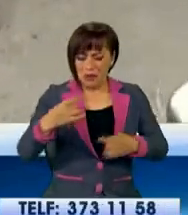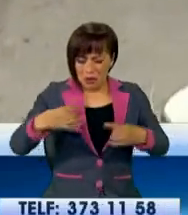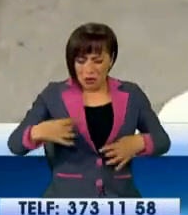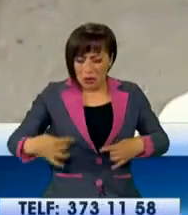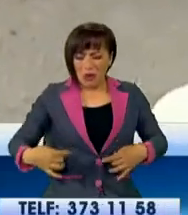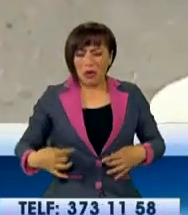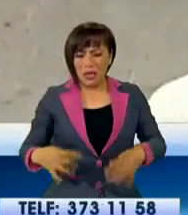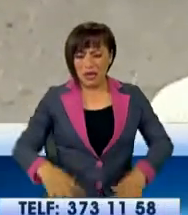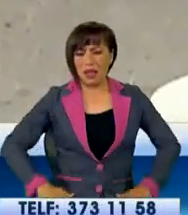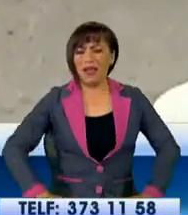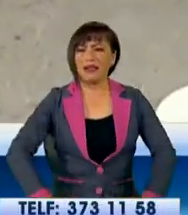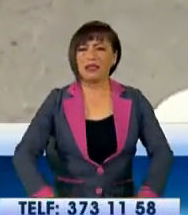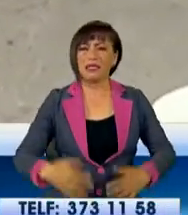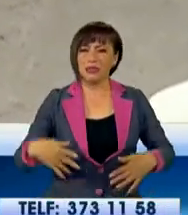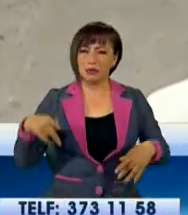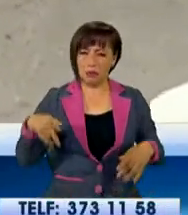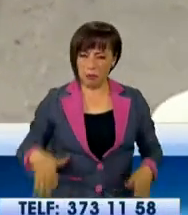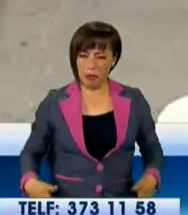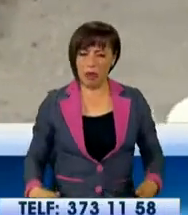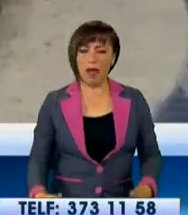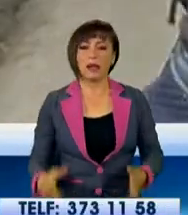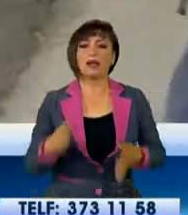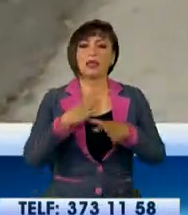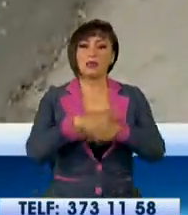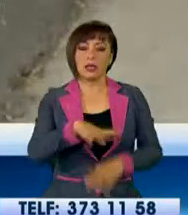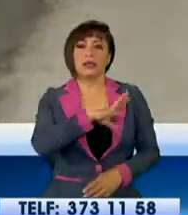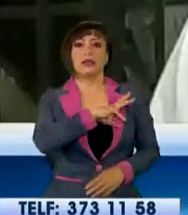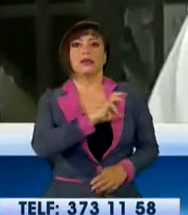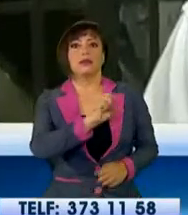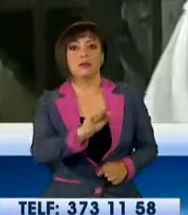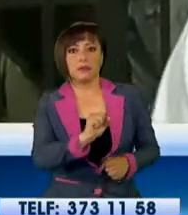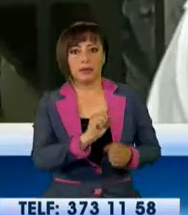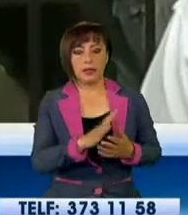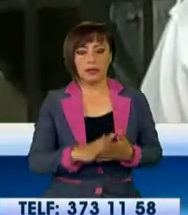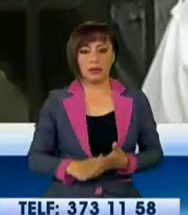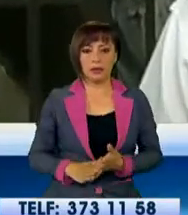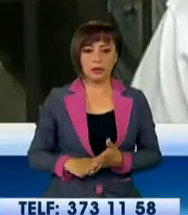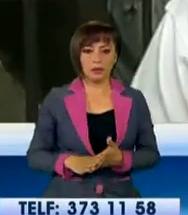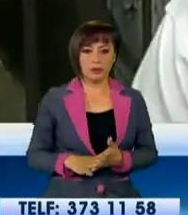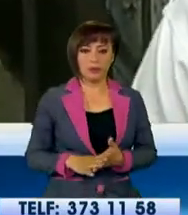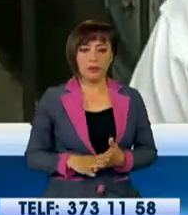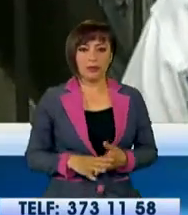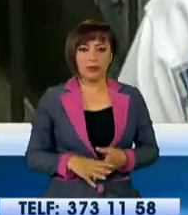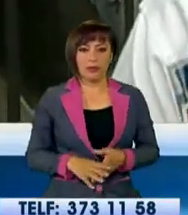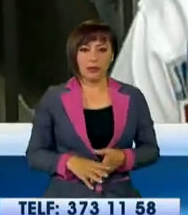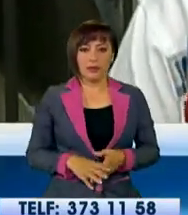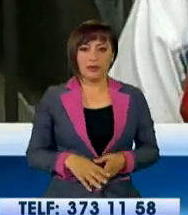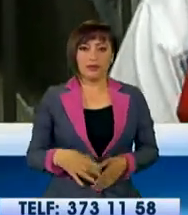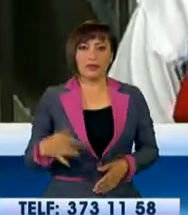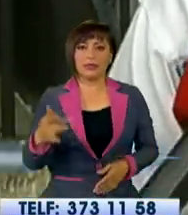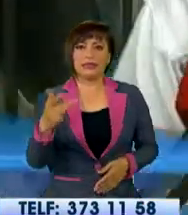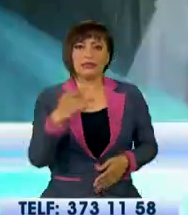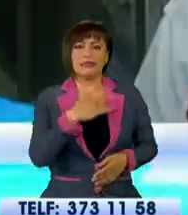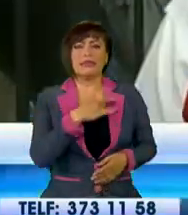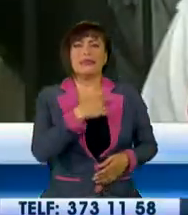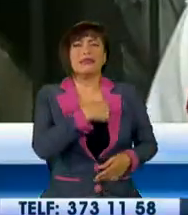las piernas cuando le sobrevino un infarto. Sufre el primer ataque, ¿no?